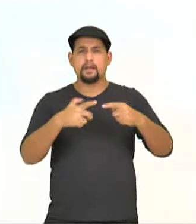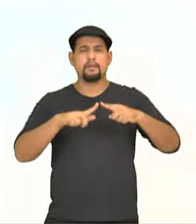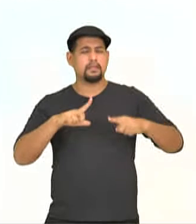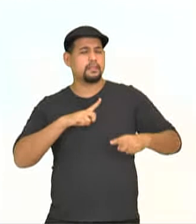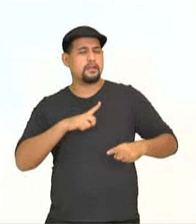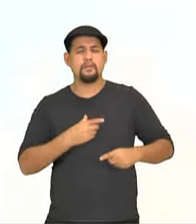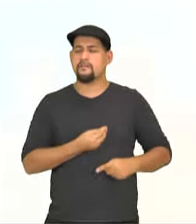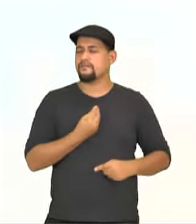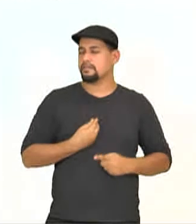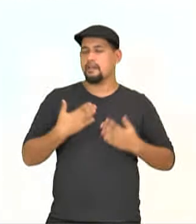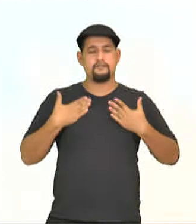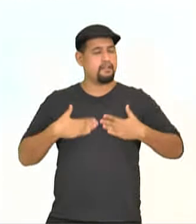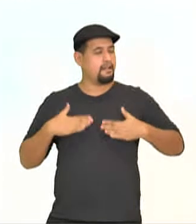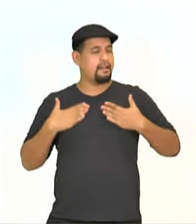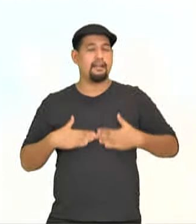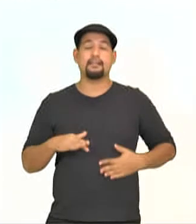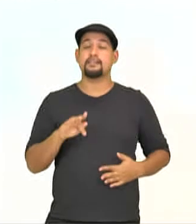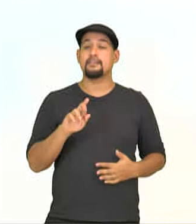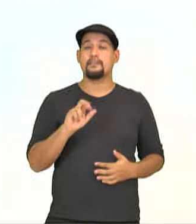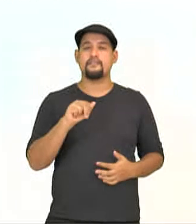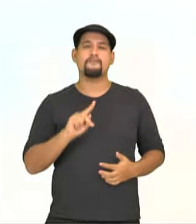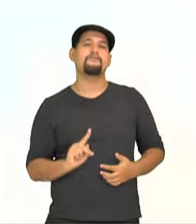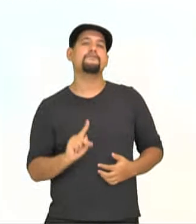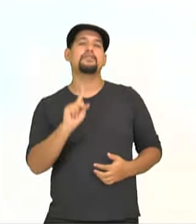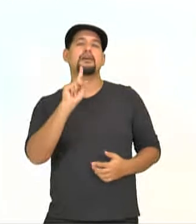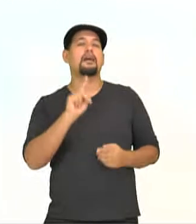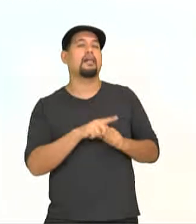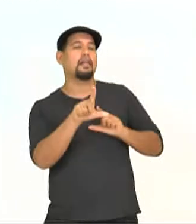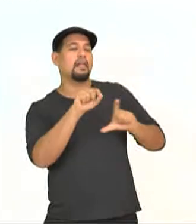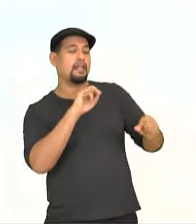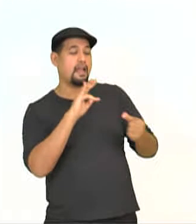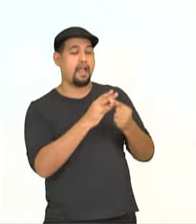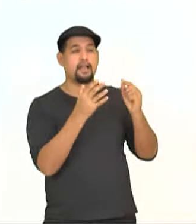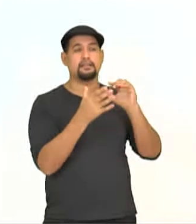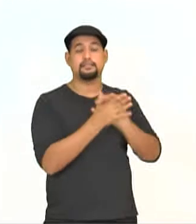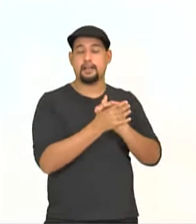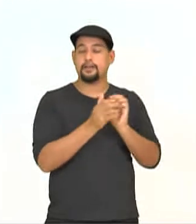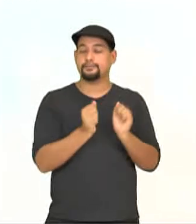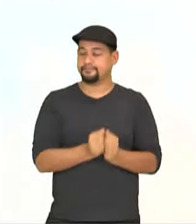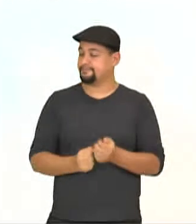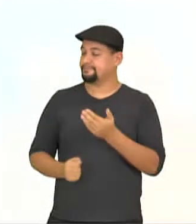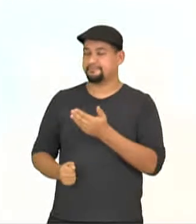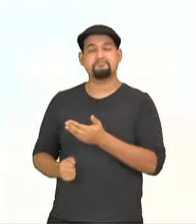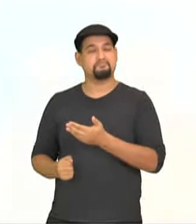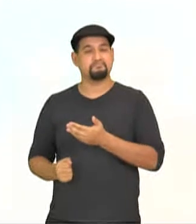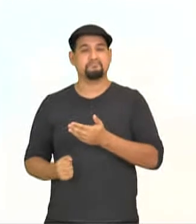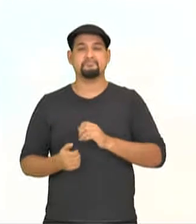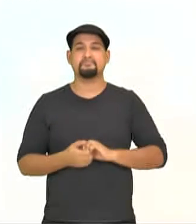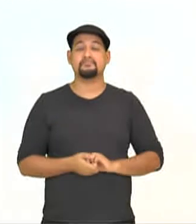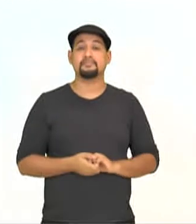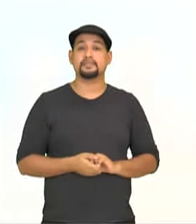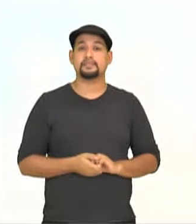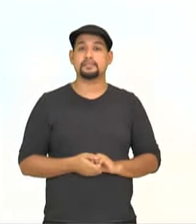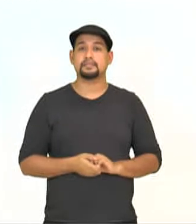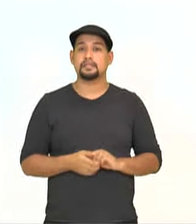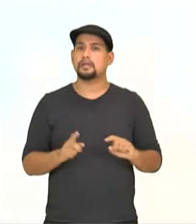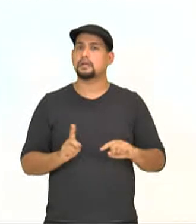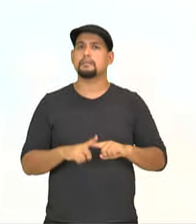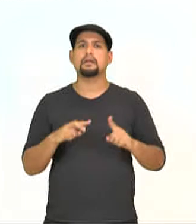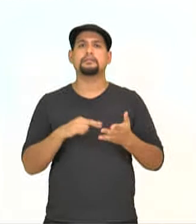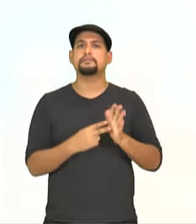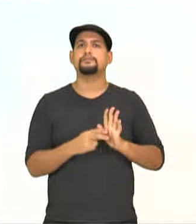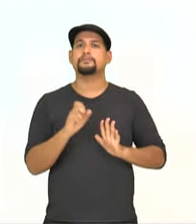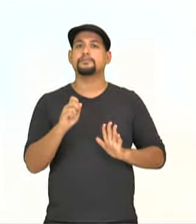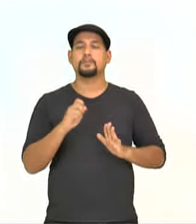vida tranquila de Frank cambia cuando decide casarse con Ellen, a Russo, una diseñadora